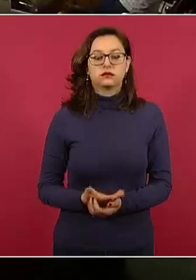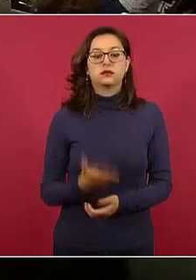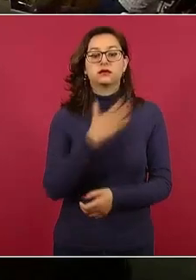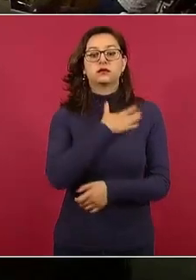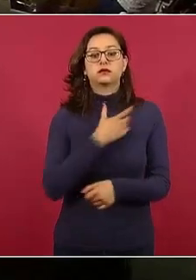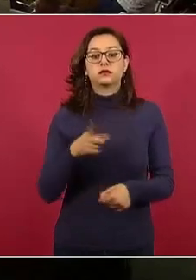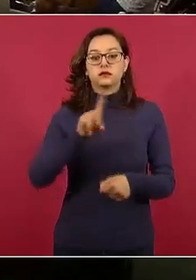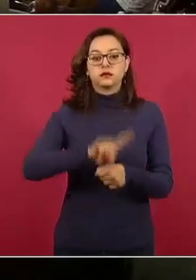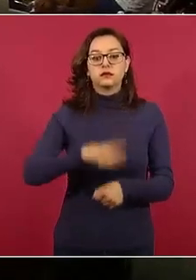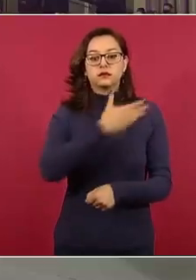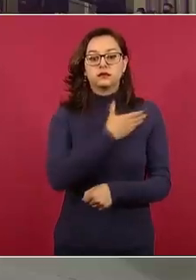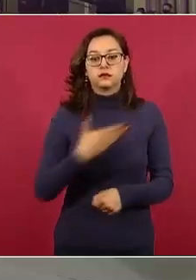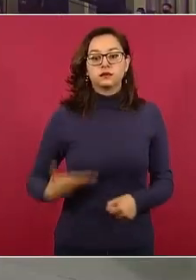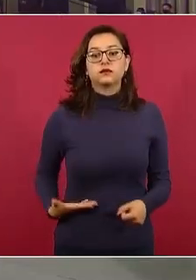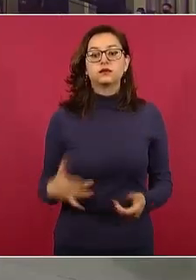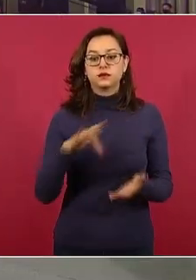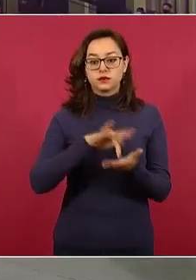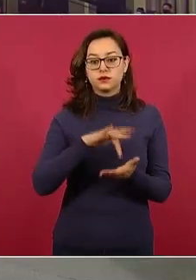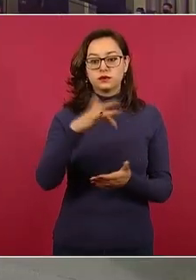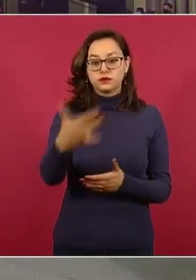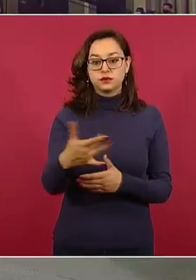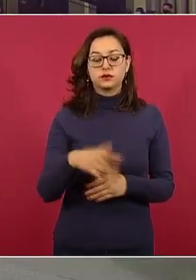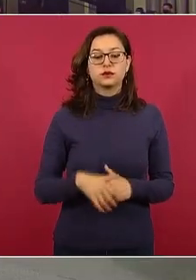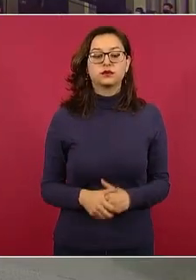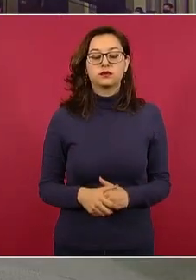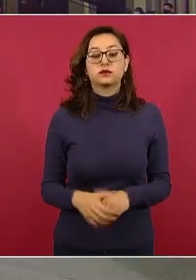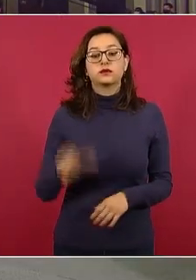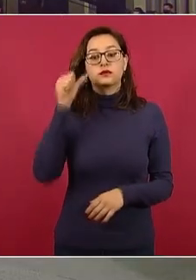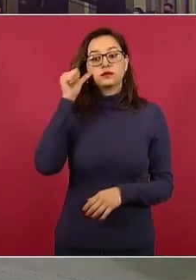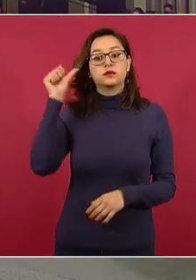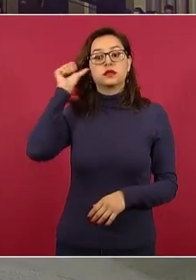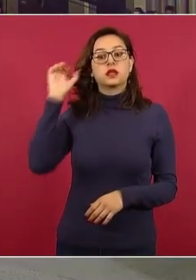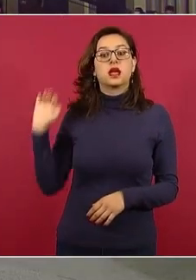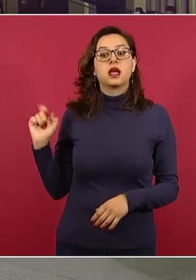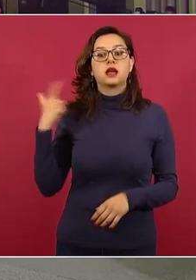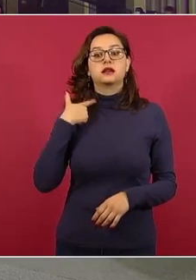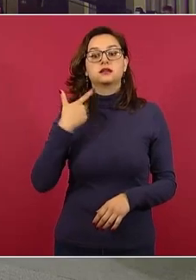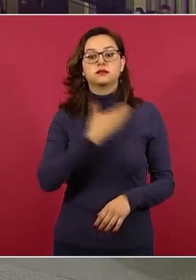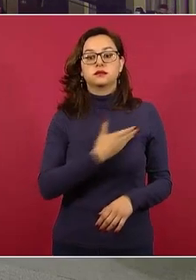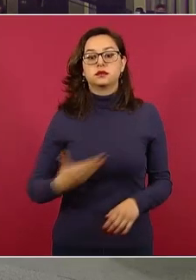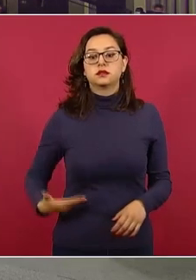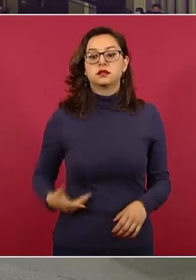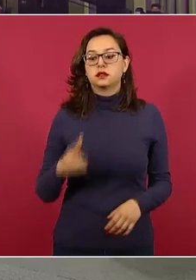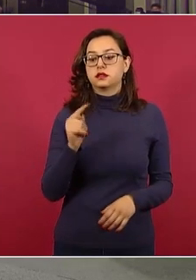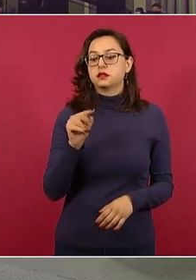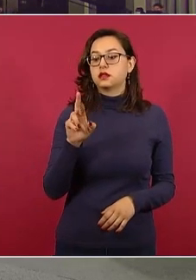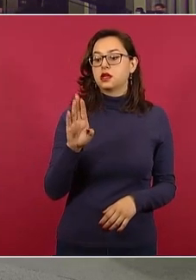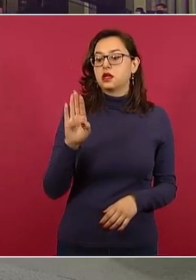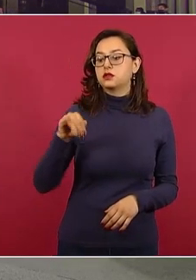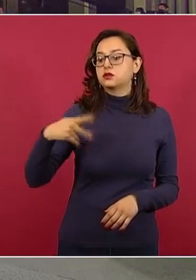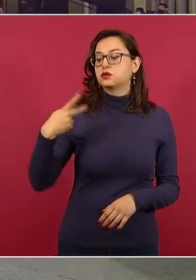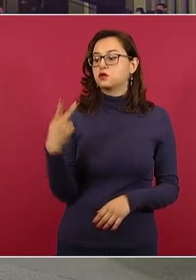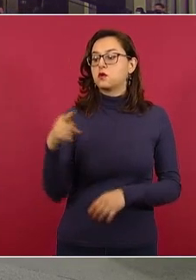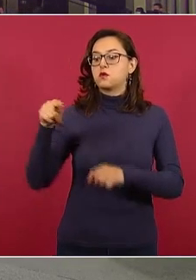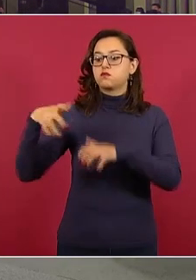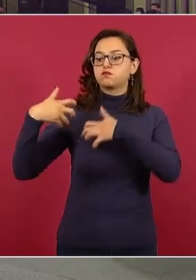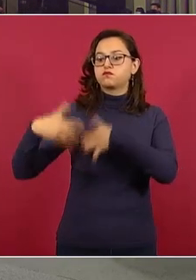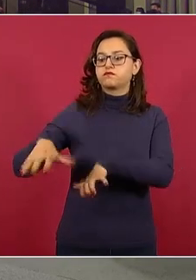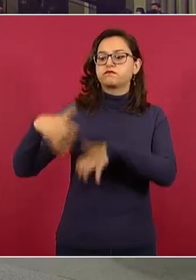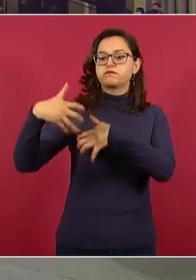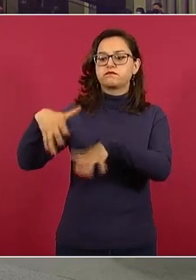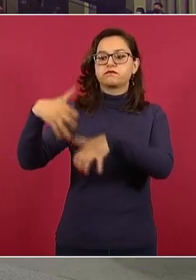Buenos días, presidente. Gracias. Preguntarle, ayer el expresidente Trump, en un meeting, dio su versión